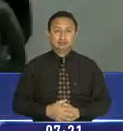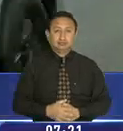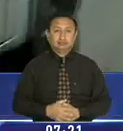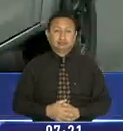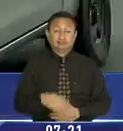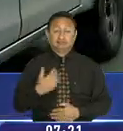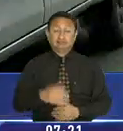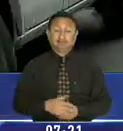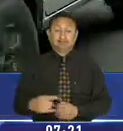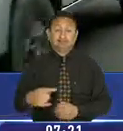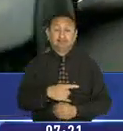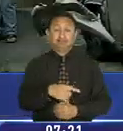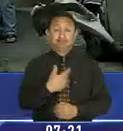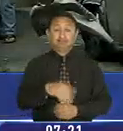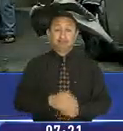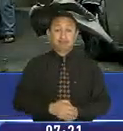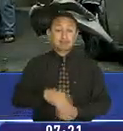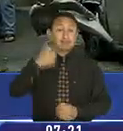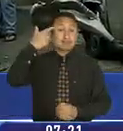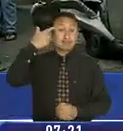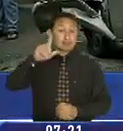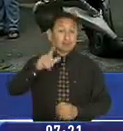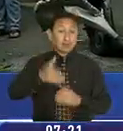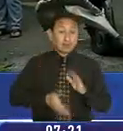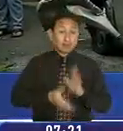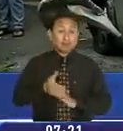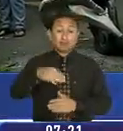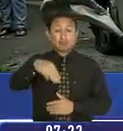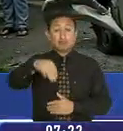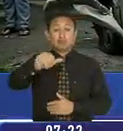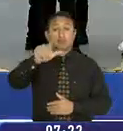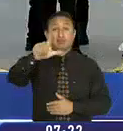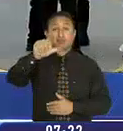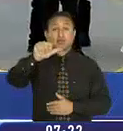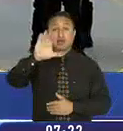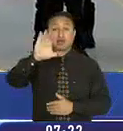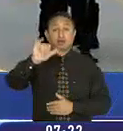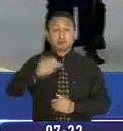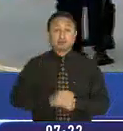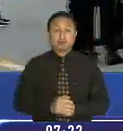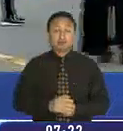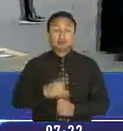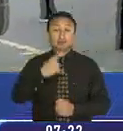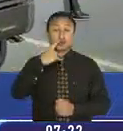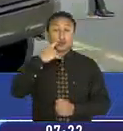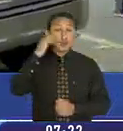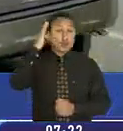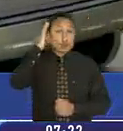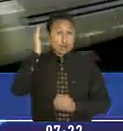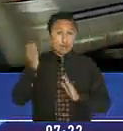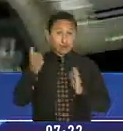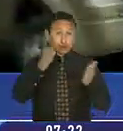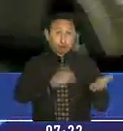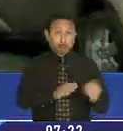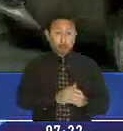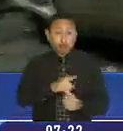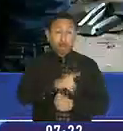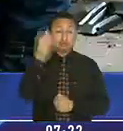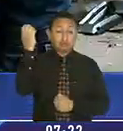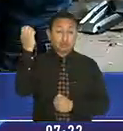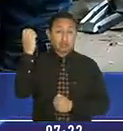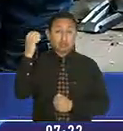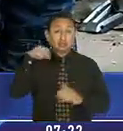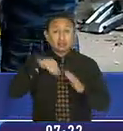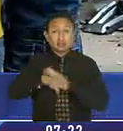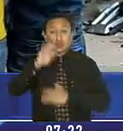Un accidente de tránsito en la vía Loja Malacatos cobró la vida de dos personas, una mujer y un hombre, quien murieron en la ambulancia y en el